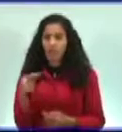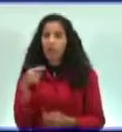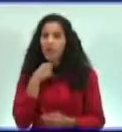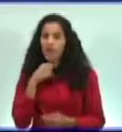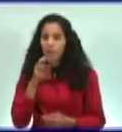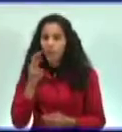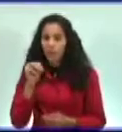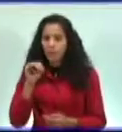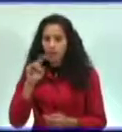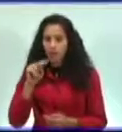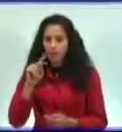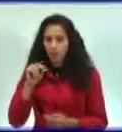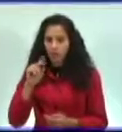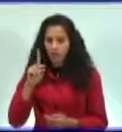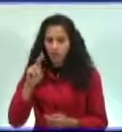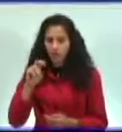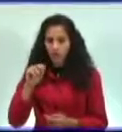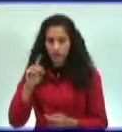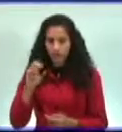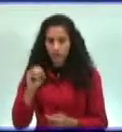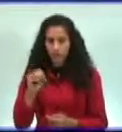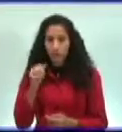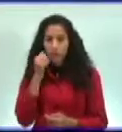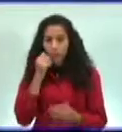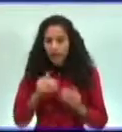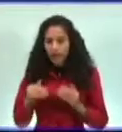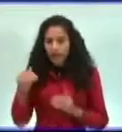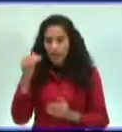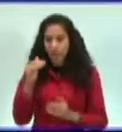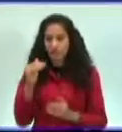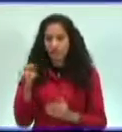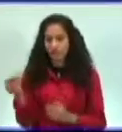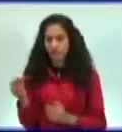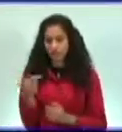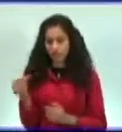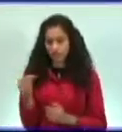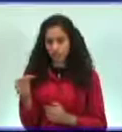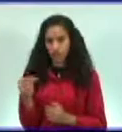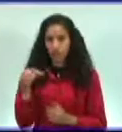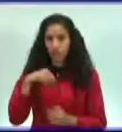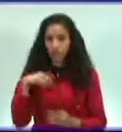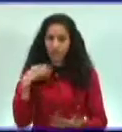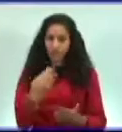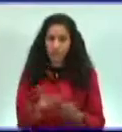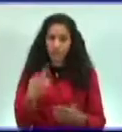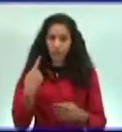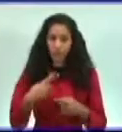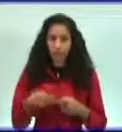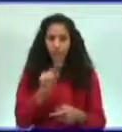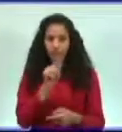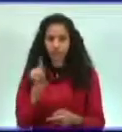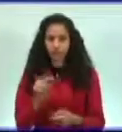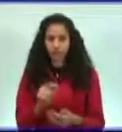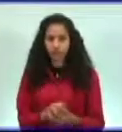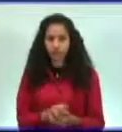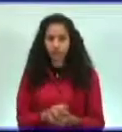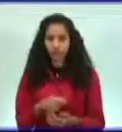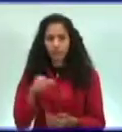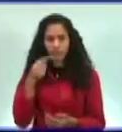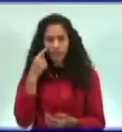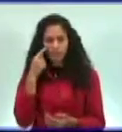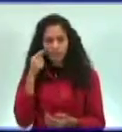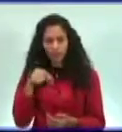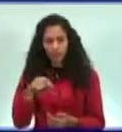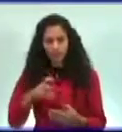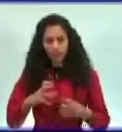es mayor que el sustraendo. Pero ahora les propongo otro ejemplo. ¿Qué ocurre aquí?